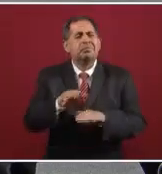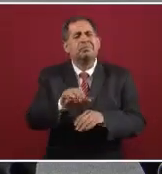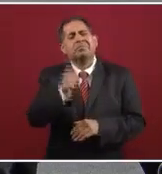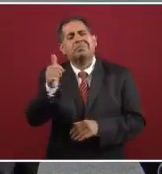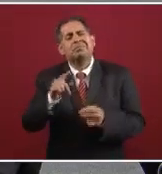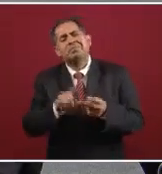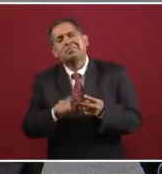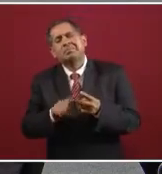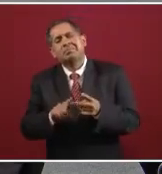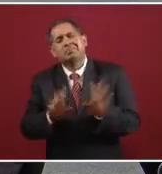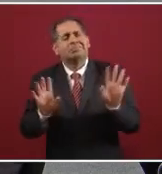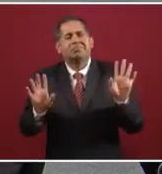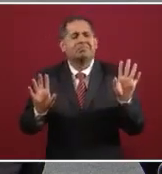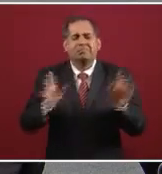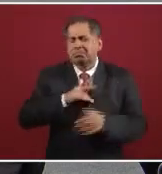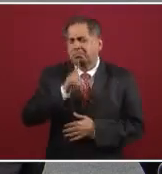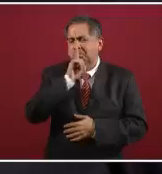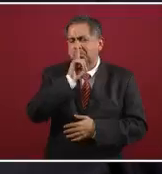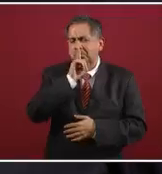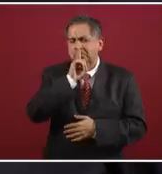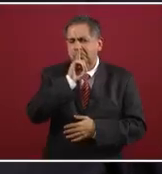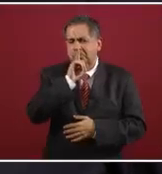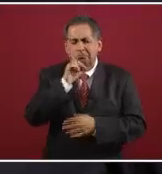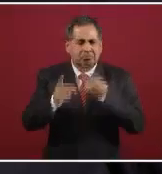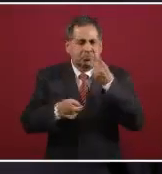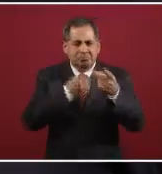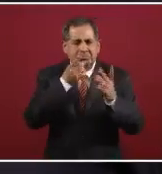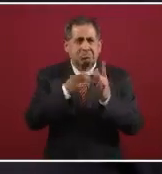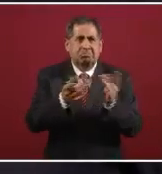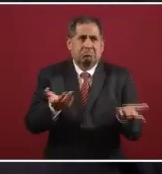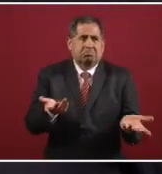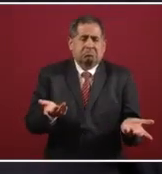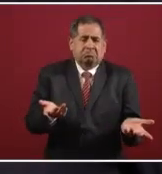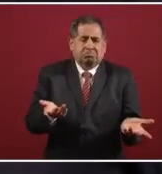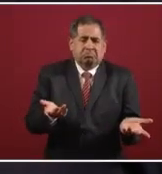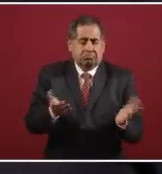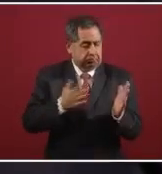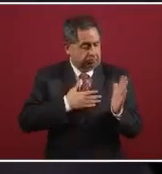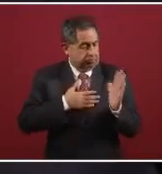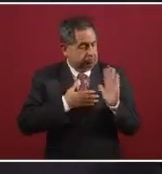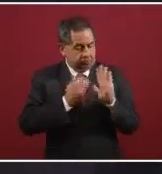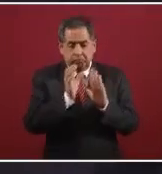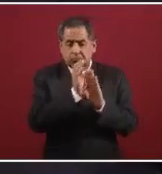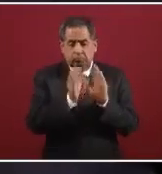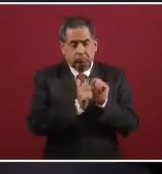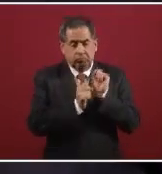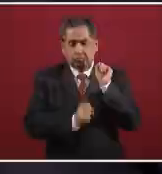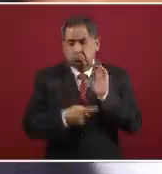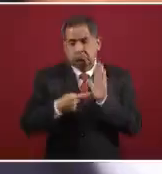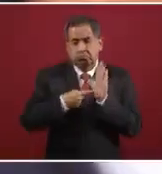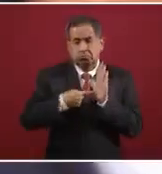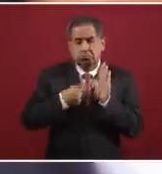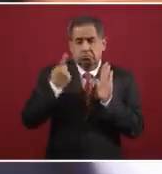otro, no voy a decirle más que, de acuerdo a nuestra Constitución,